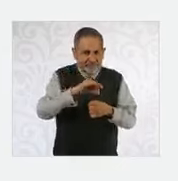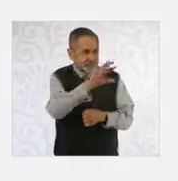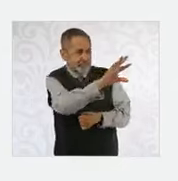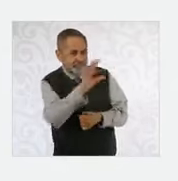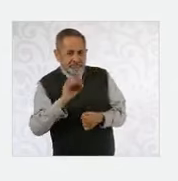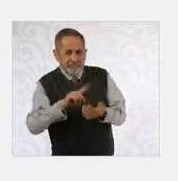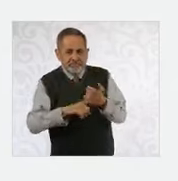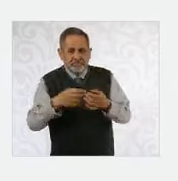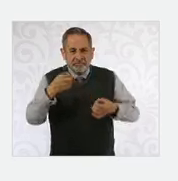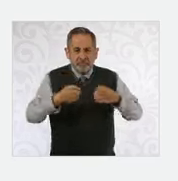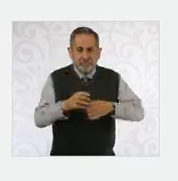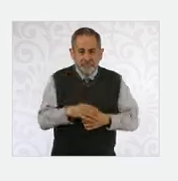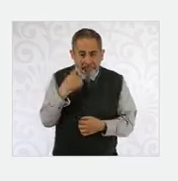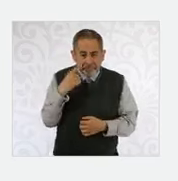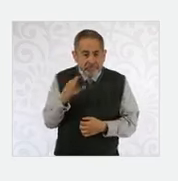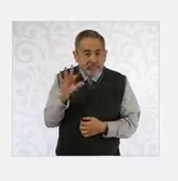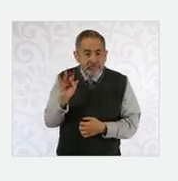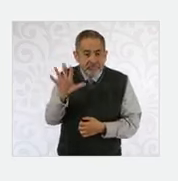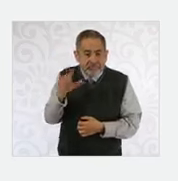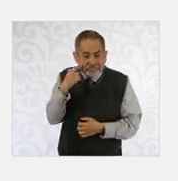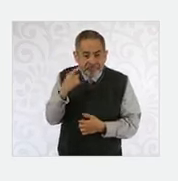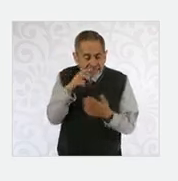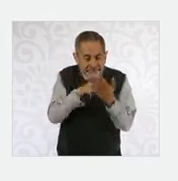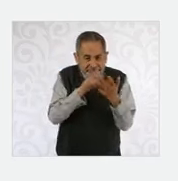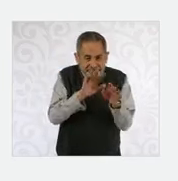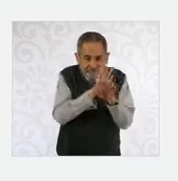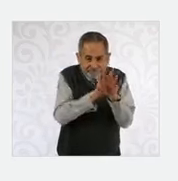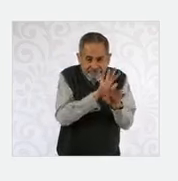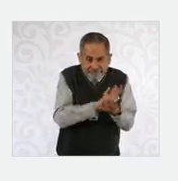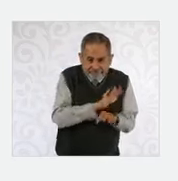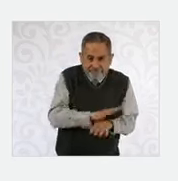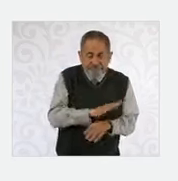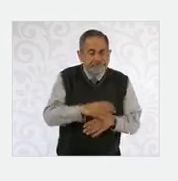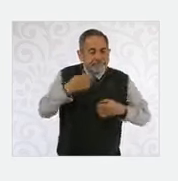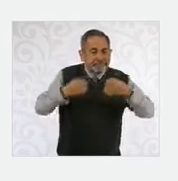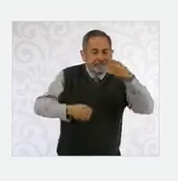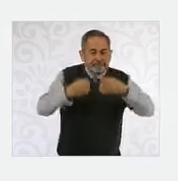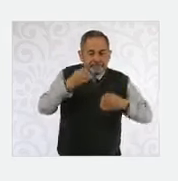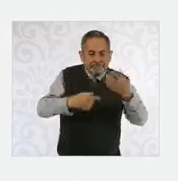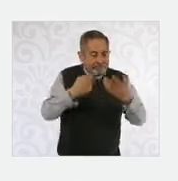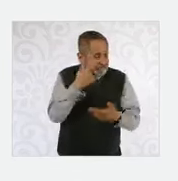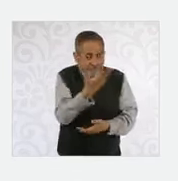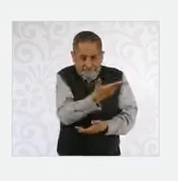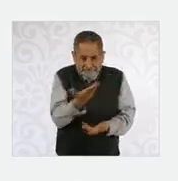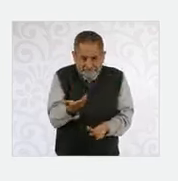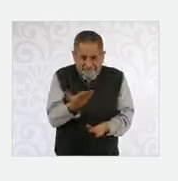45 cargos, juzgadores.